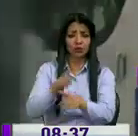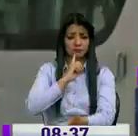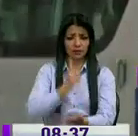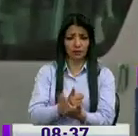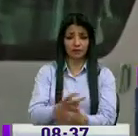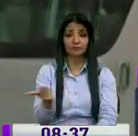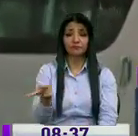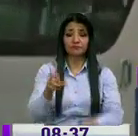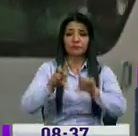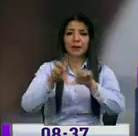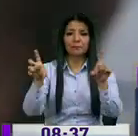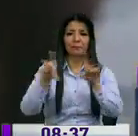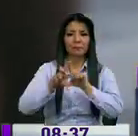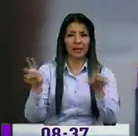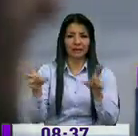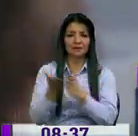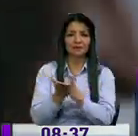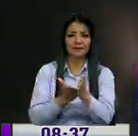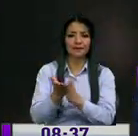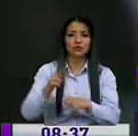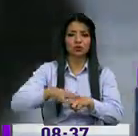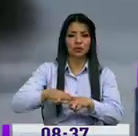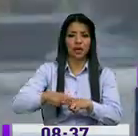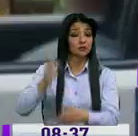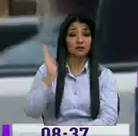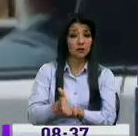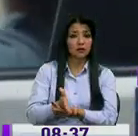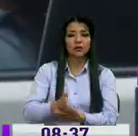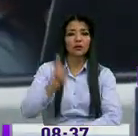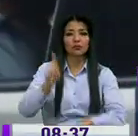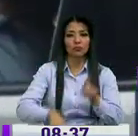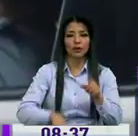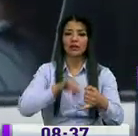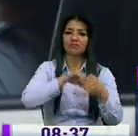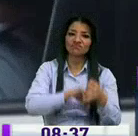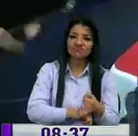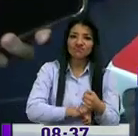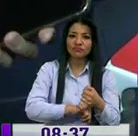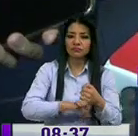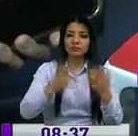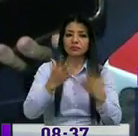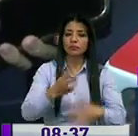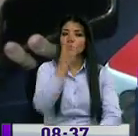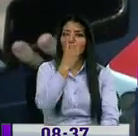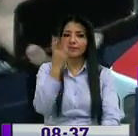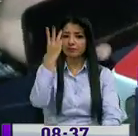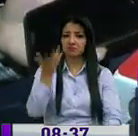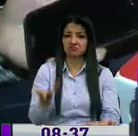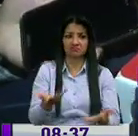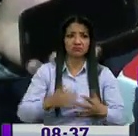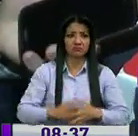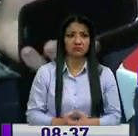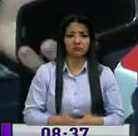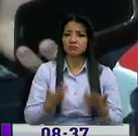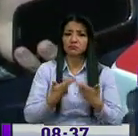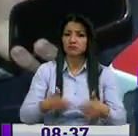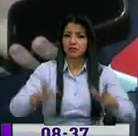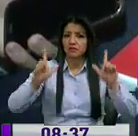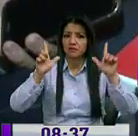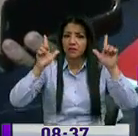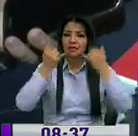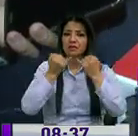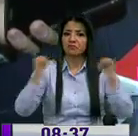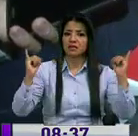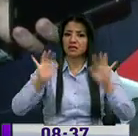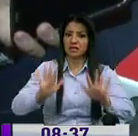plataformas no podrían ser canceladas porque no dependen de ningún espectro. No dependen de ningún espectro, son plataformas digitales que están en el